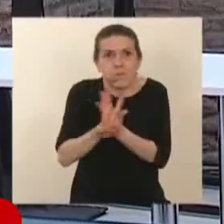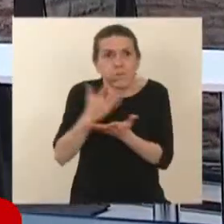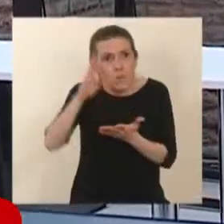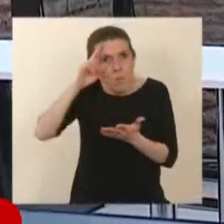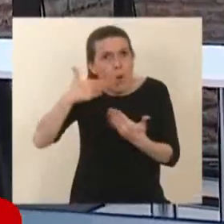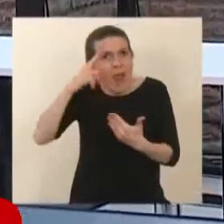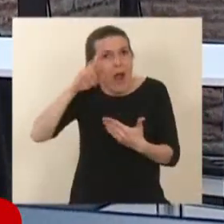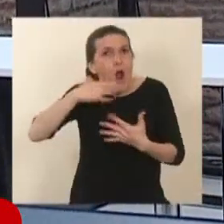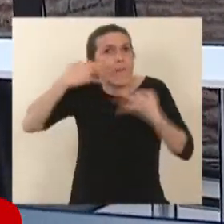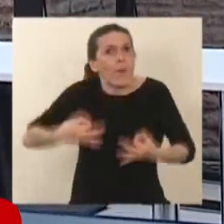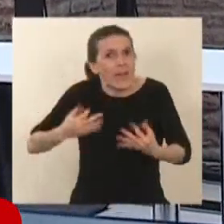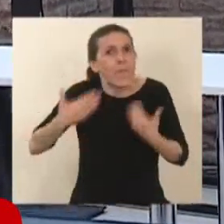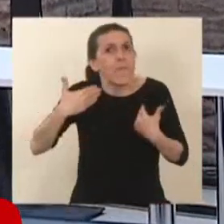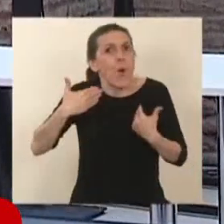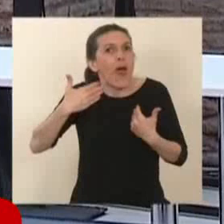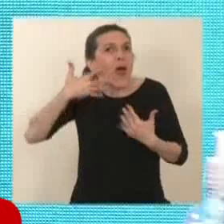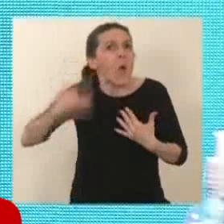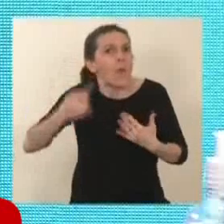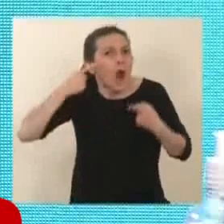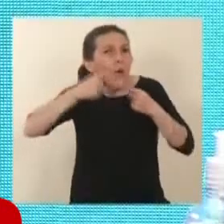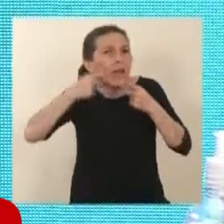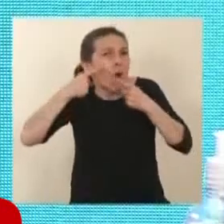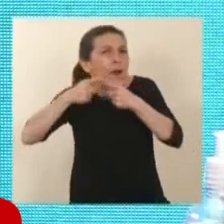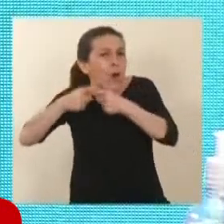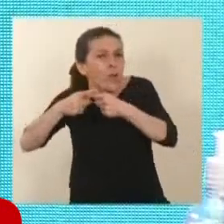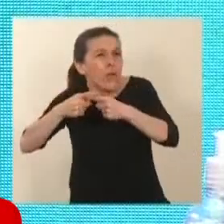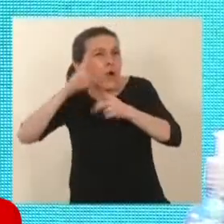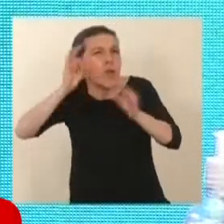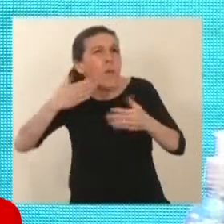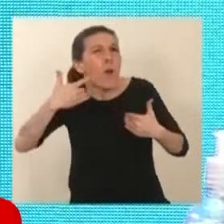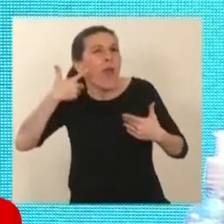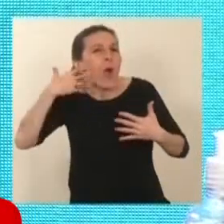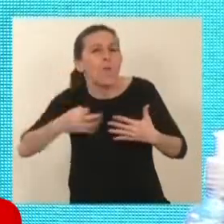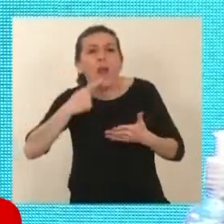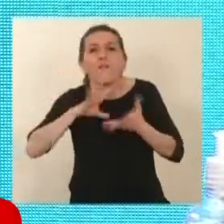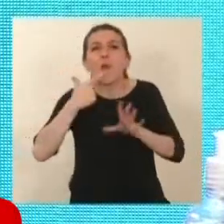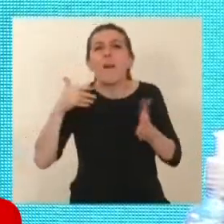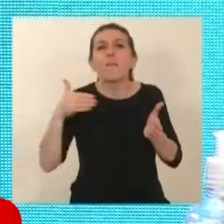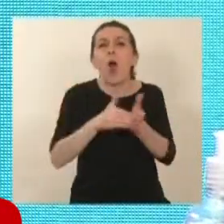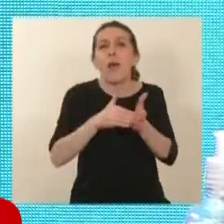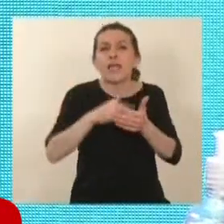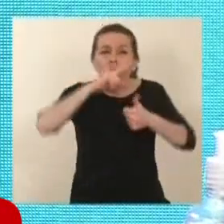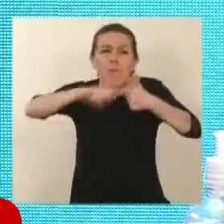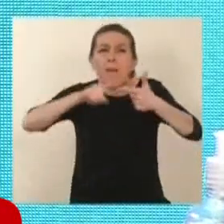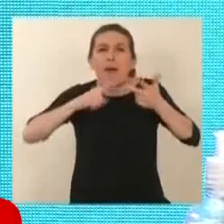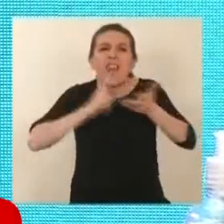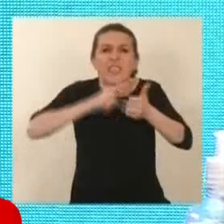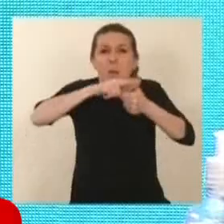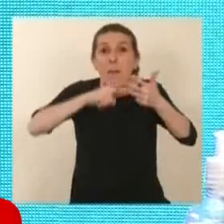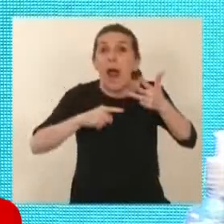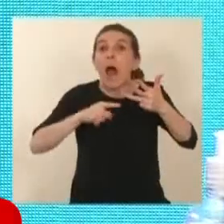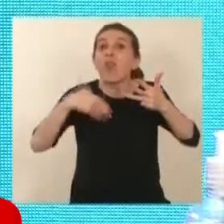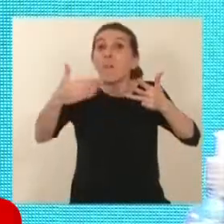pudiésemos sostener, que los pudiésemos cumplir. Siempre dijimos que queríamos hacer promesas que se pudiesen cumplir. De poco le iba a